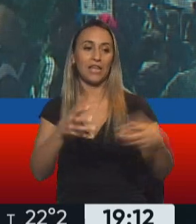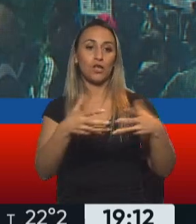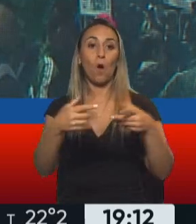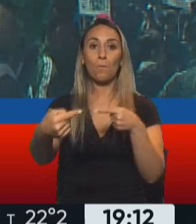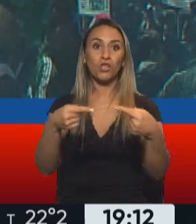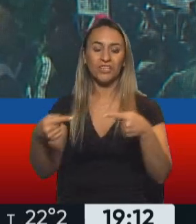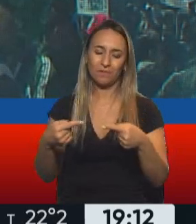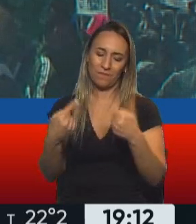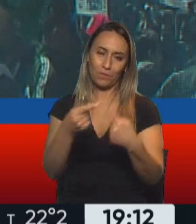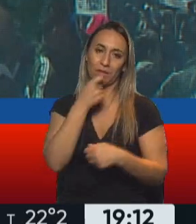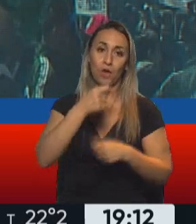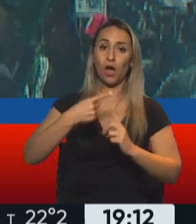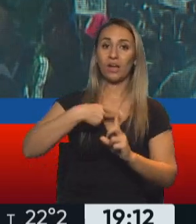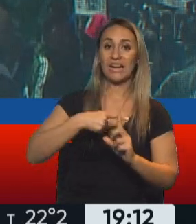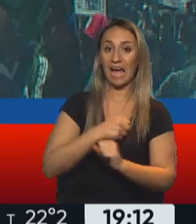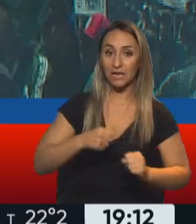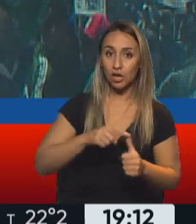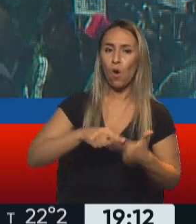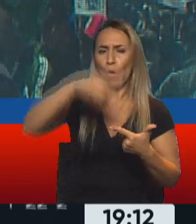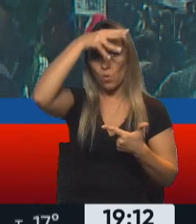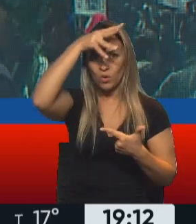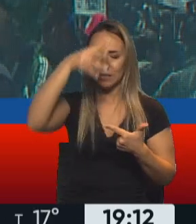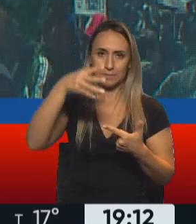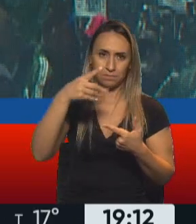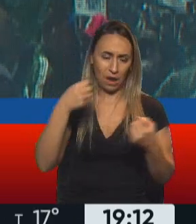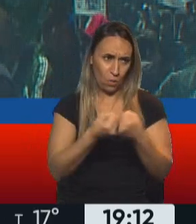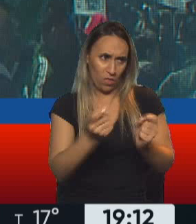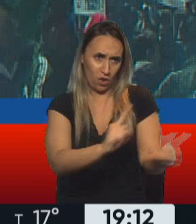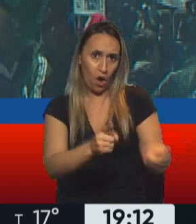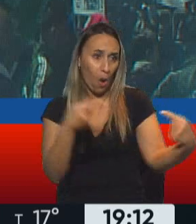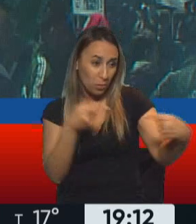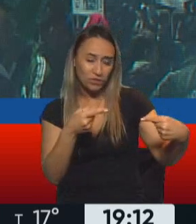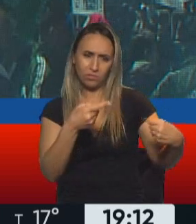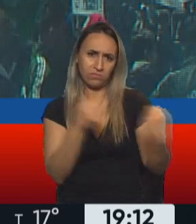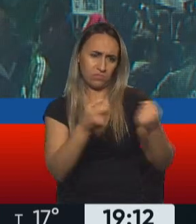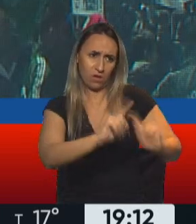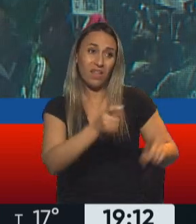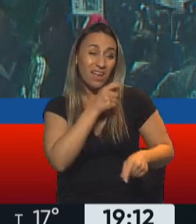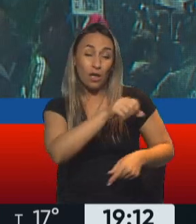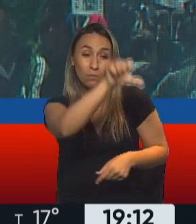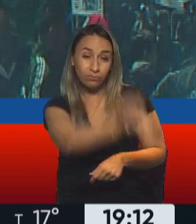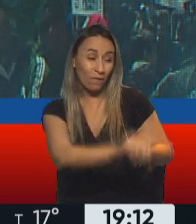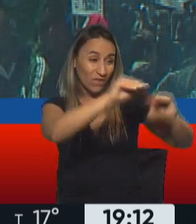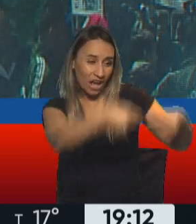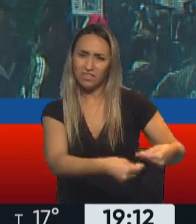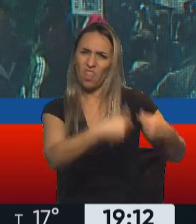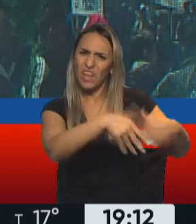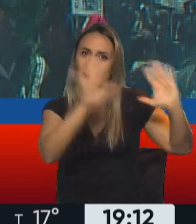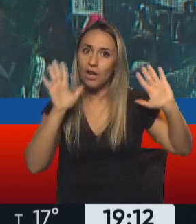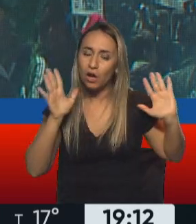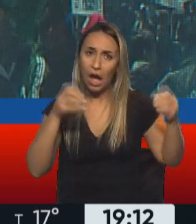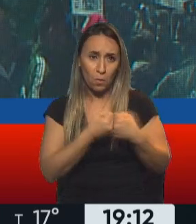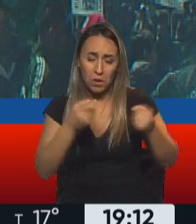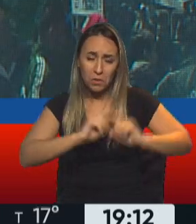distintos. Carrió y Patricia Bullrich están diciendo con el kirchnerismo ningún tipo de acuerdo. Claro. Se tiene que hundir el barco, que se hunda, pero que están